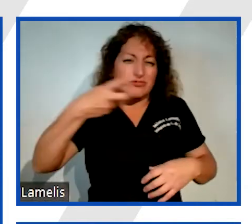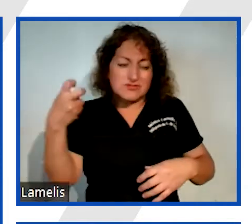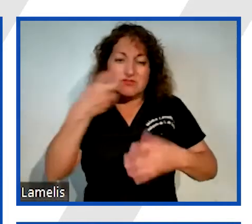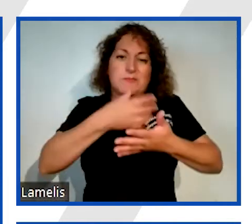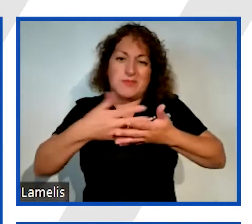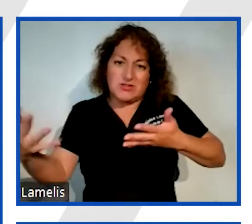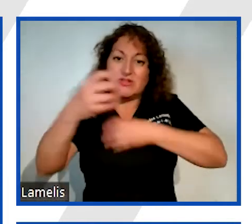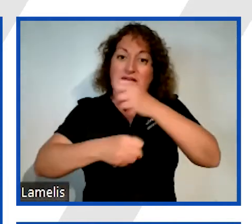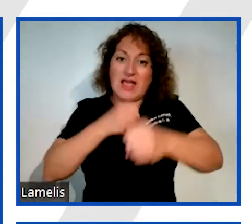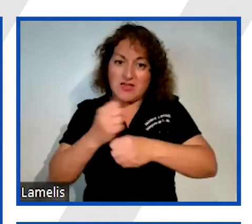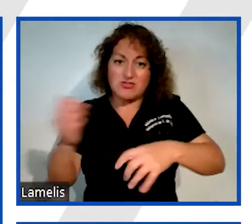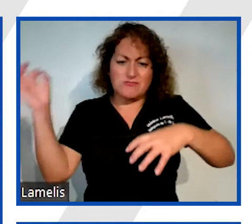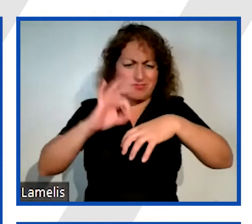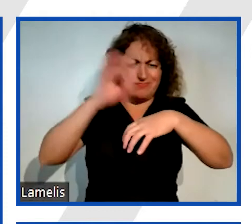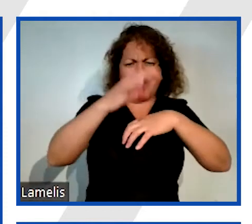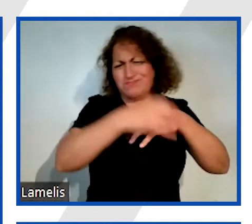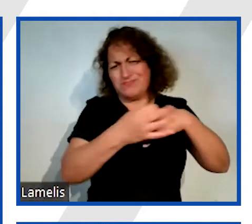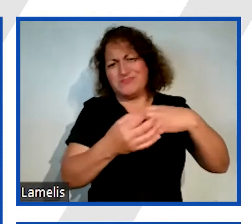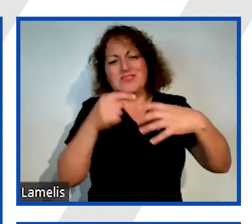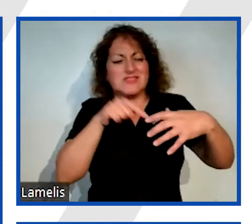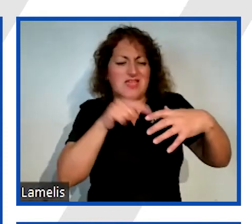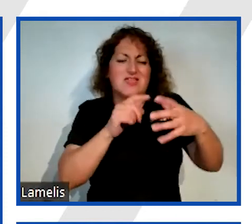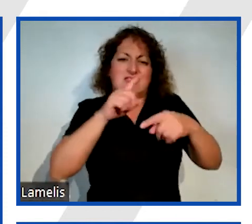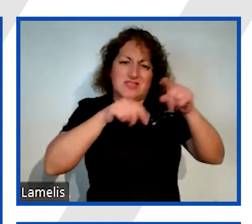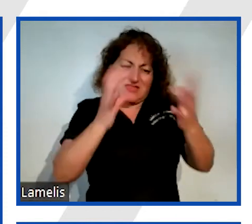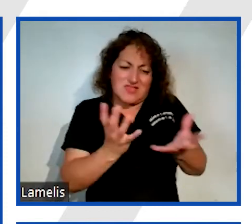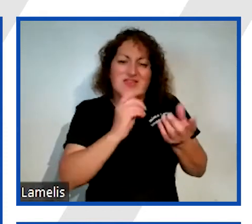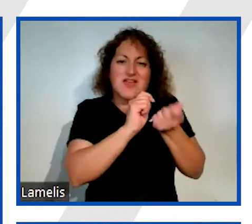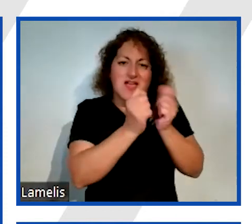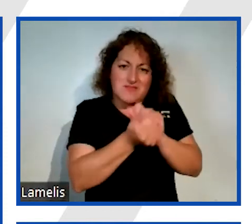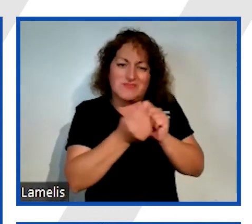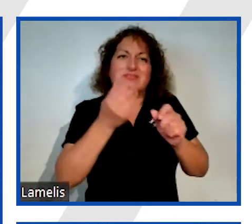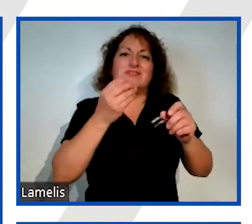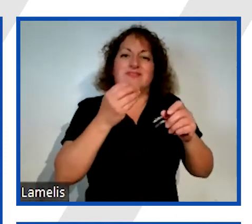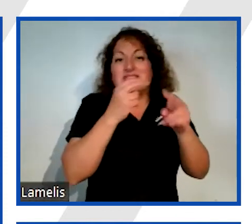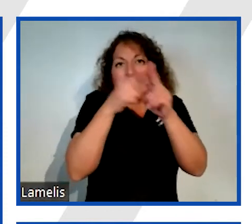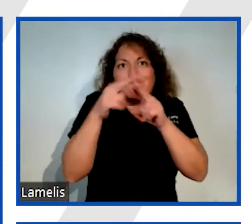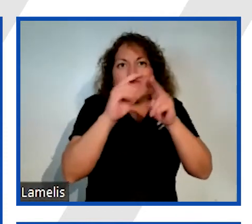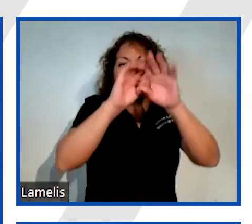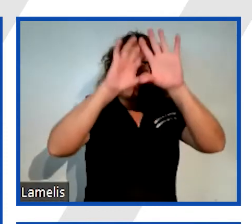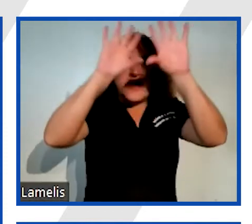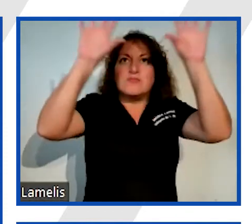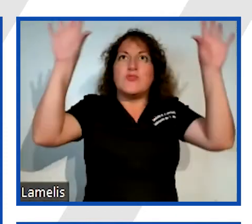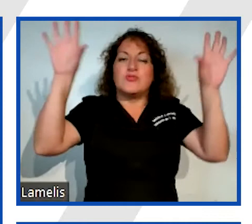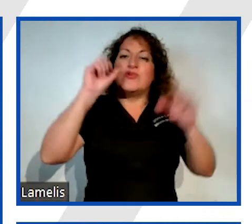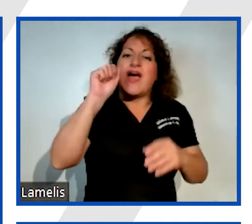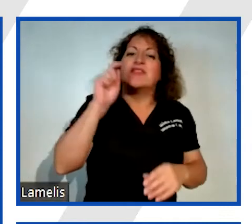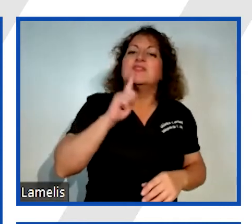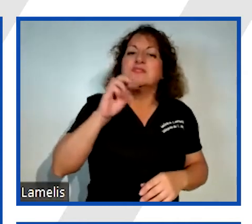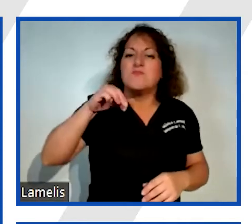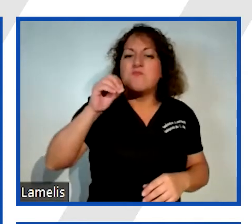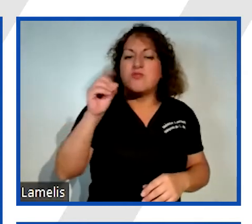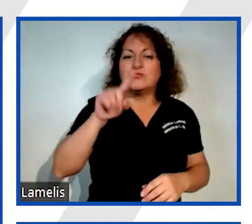planeta porque si no fuera por eso no tendríamos ni el océano ni la atmósfera ni las placas tectónicas verdad entonces bueno acá tenemos